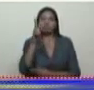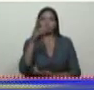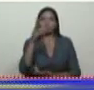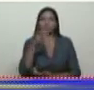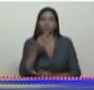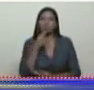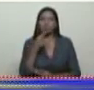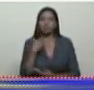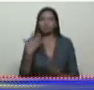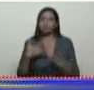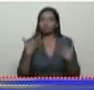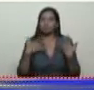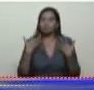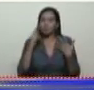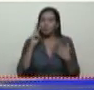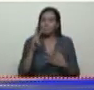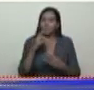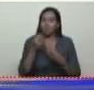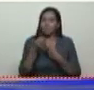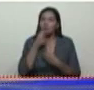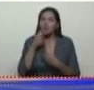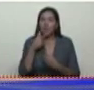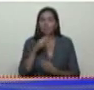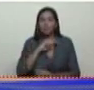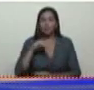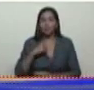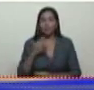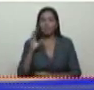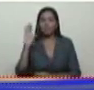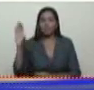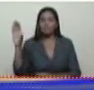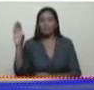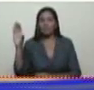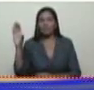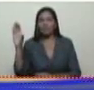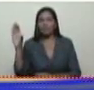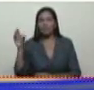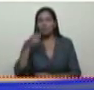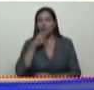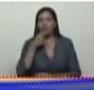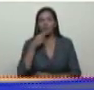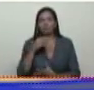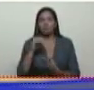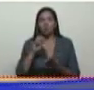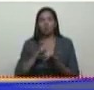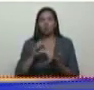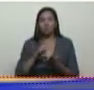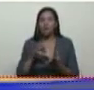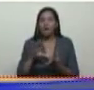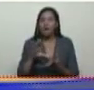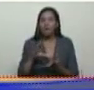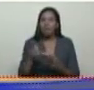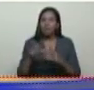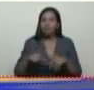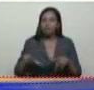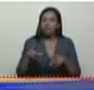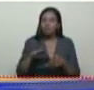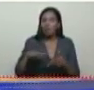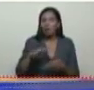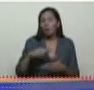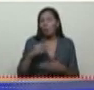que yo disfruto mucho la belleza de nuestro país, la belleza de nuestras ciudades, disfruto mucho la belleza de